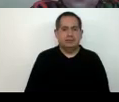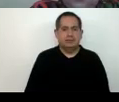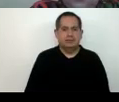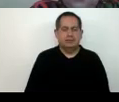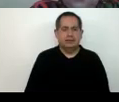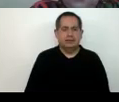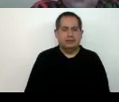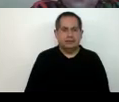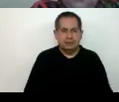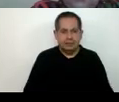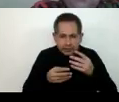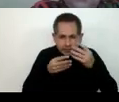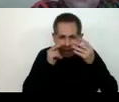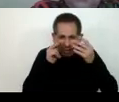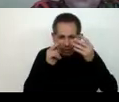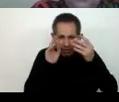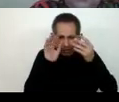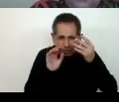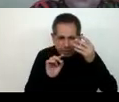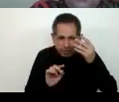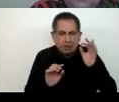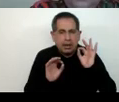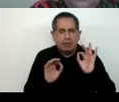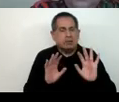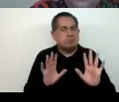Estoy revisando si no me salté alguna.